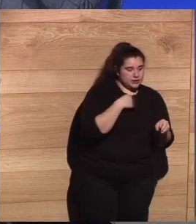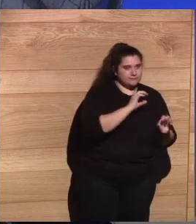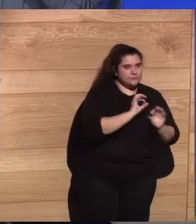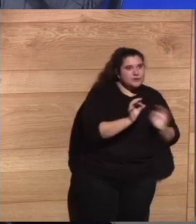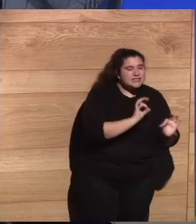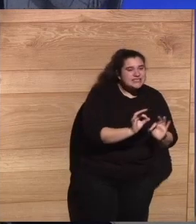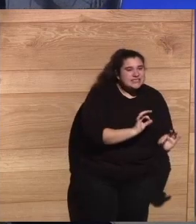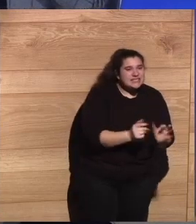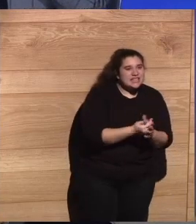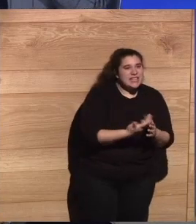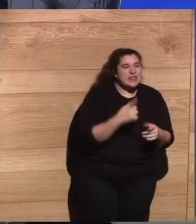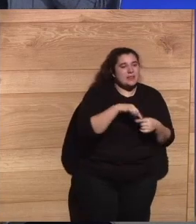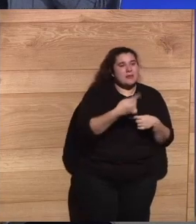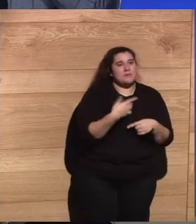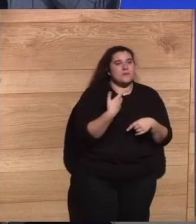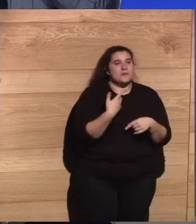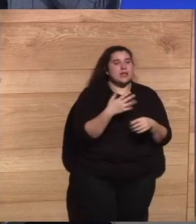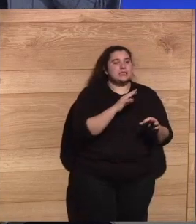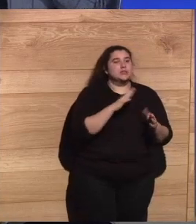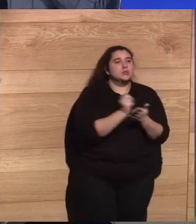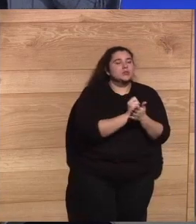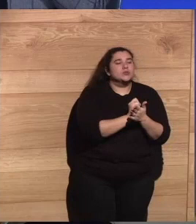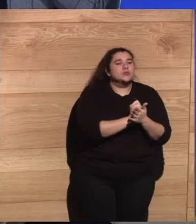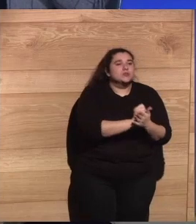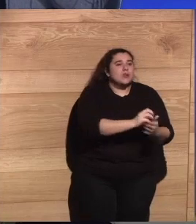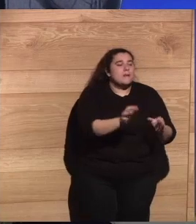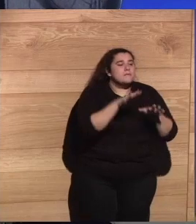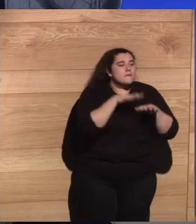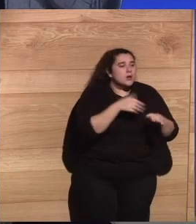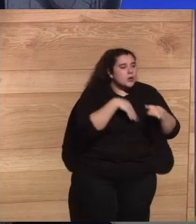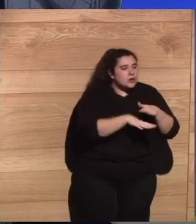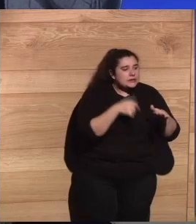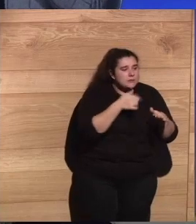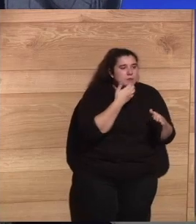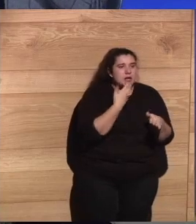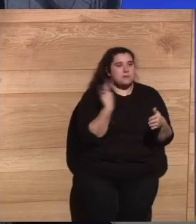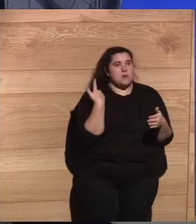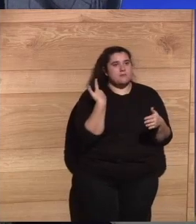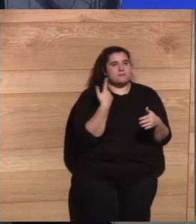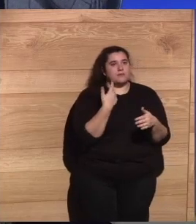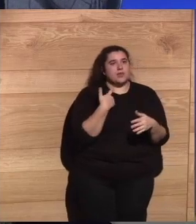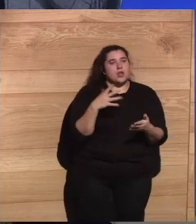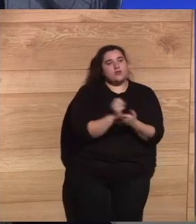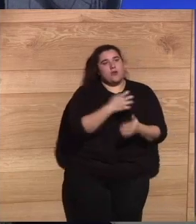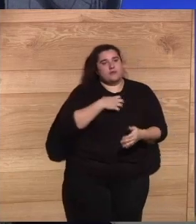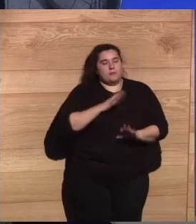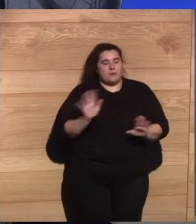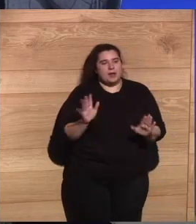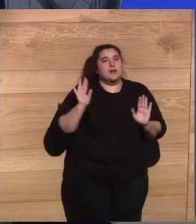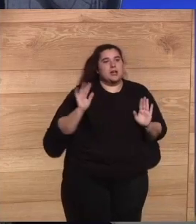en cada cajón, y después se volvió a dejar todo en su sitio. Y hoy en día puedes abrir, no todo el mundo puede,